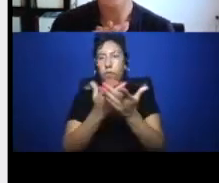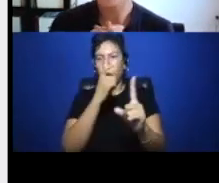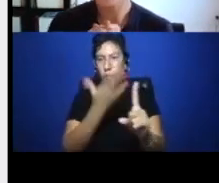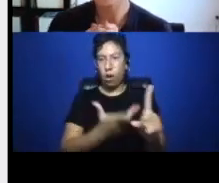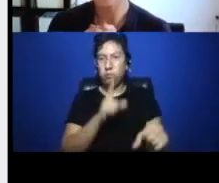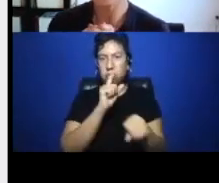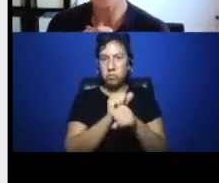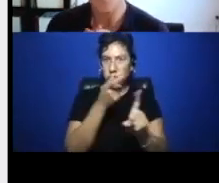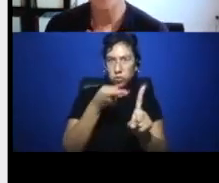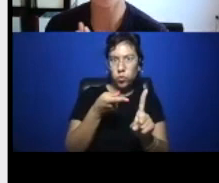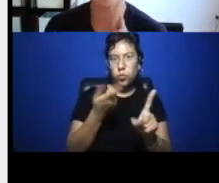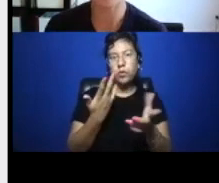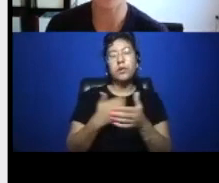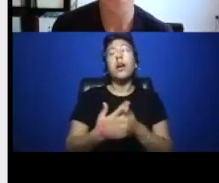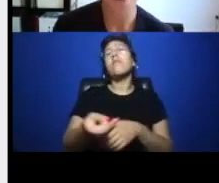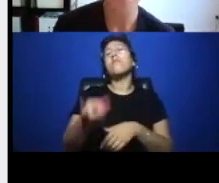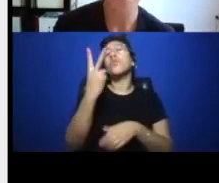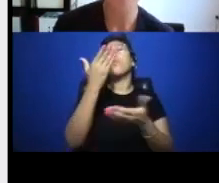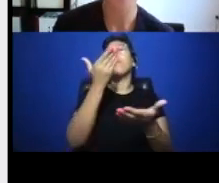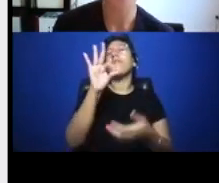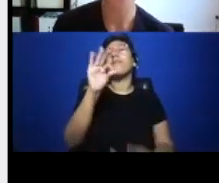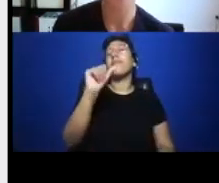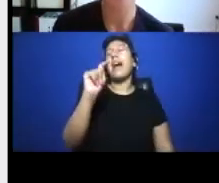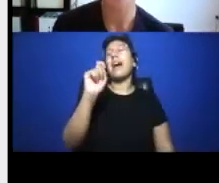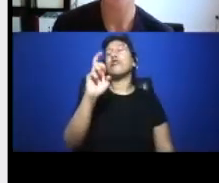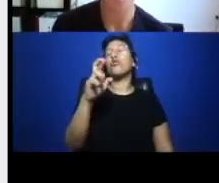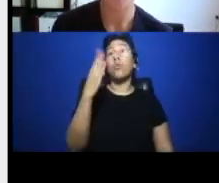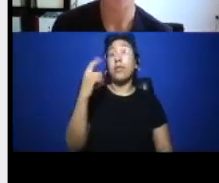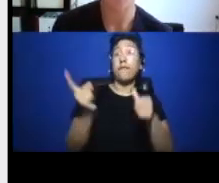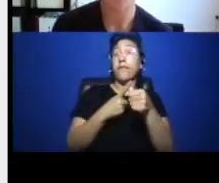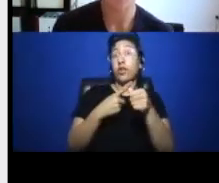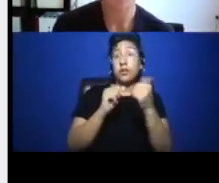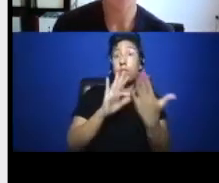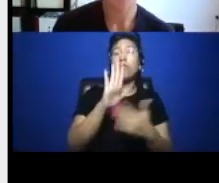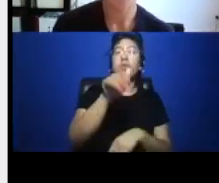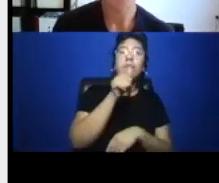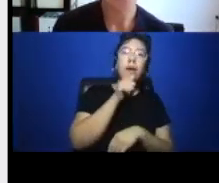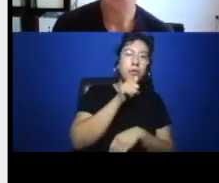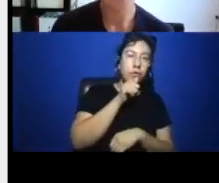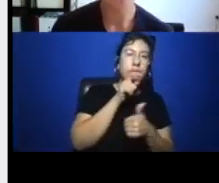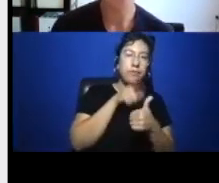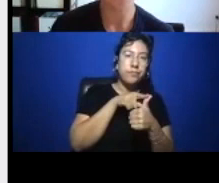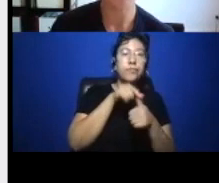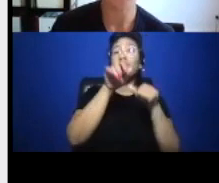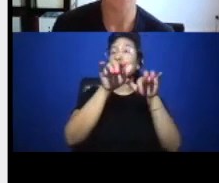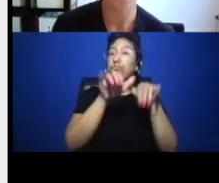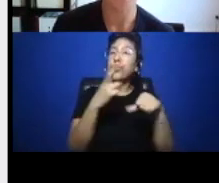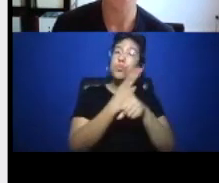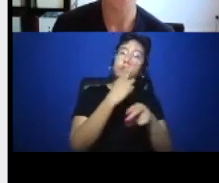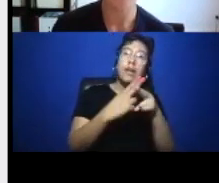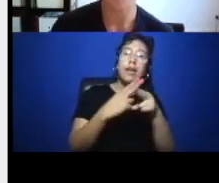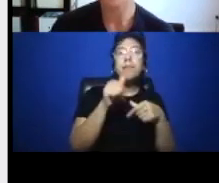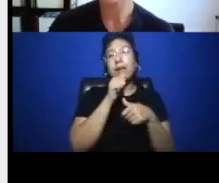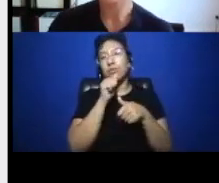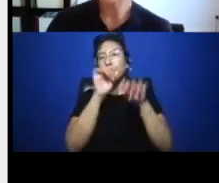Prueban de que tú eres quien tú eres. Y se llama de dos factores, porque lo primero es la contraseña,